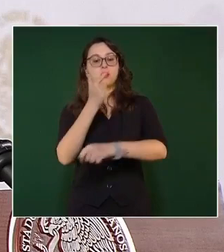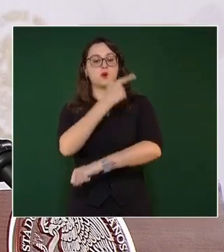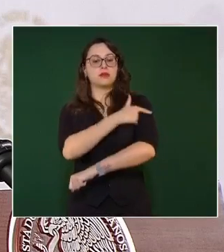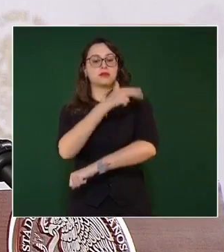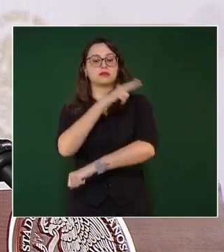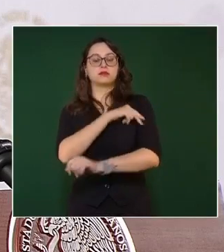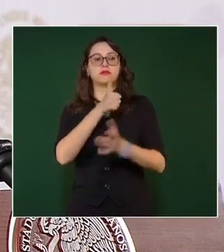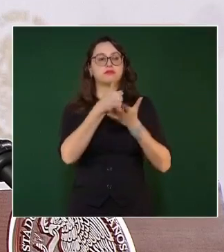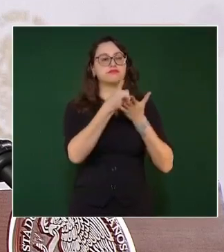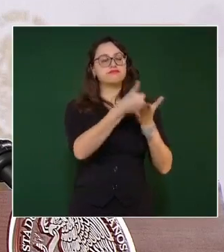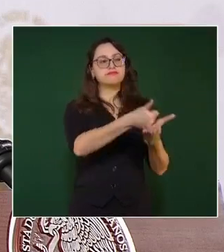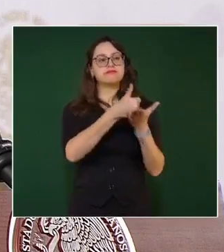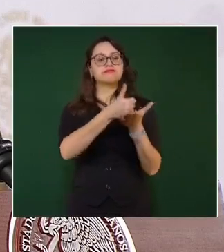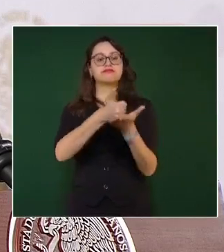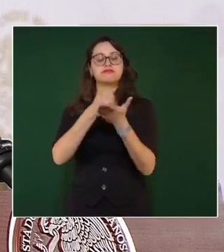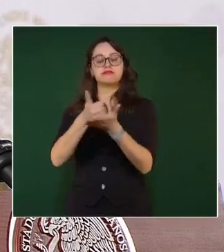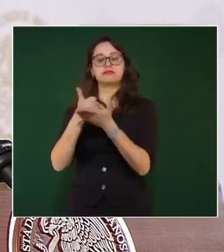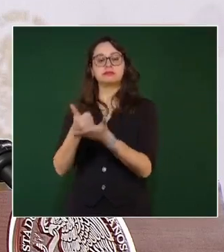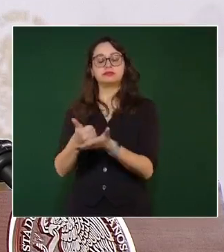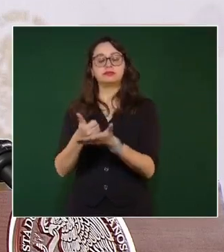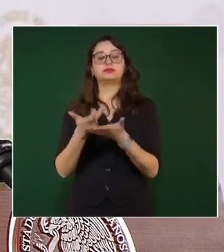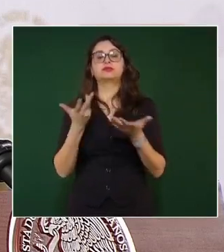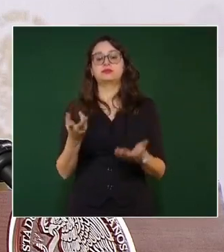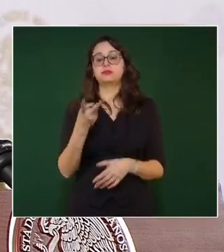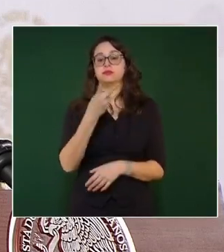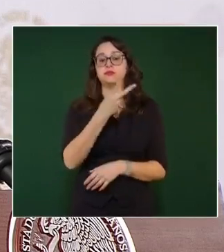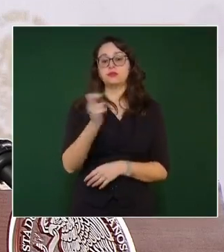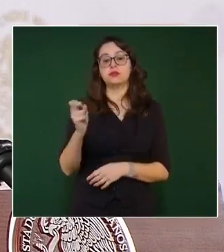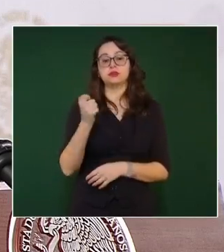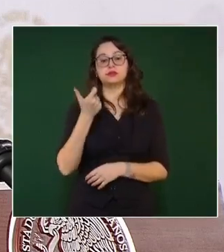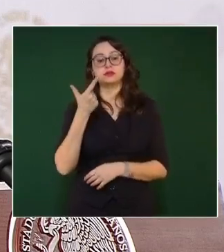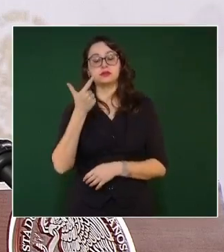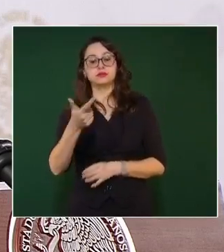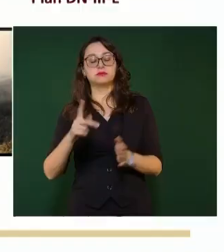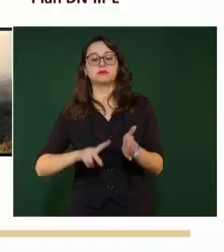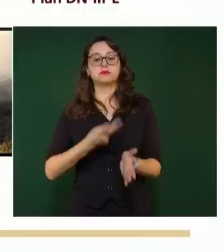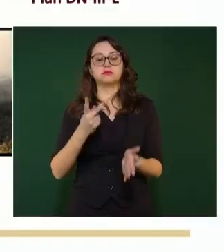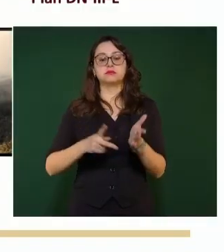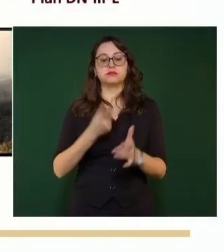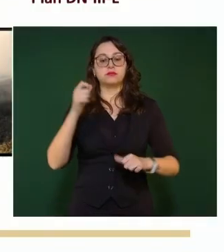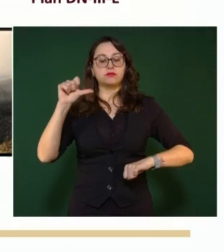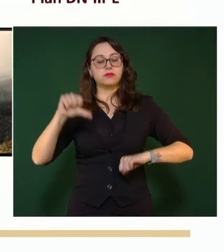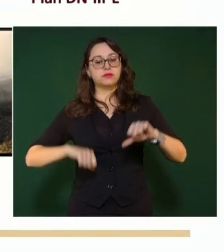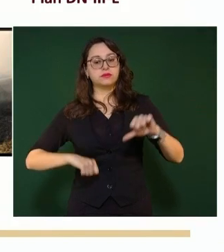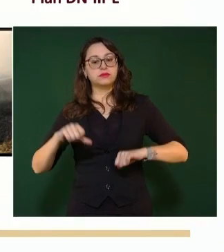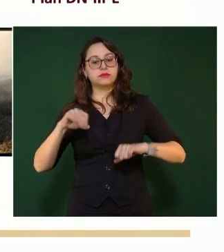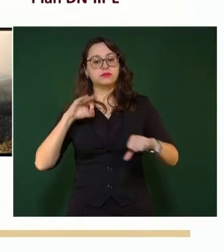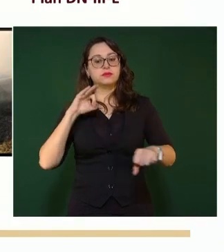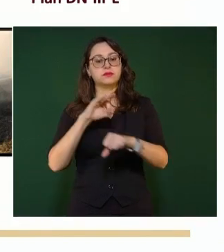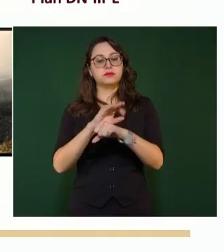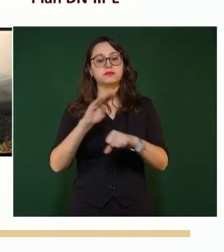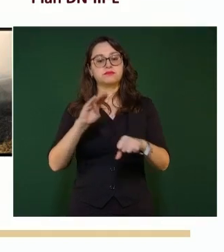Asistencia, ha habido 207 participaciones, beneficiando a